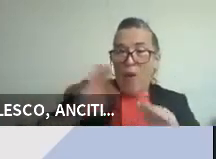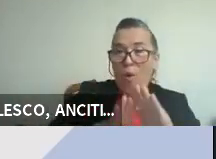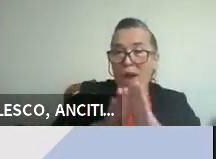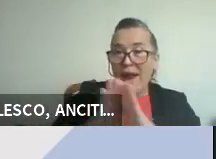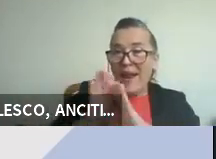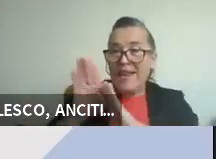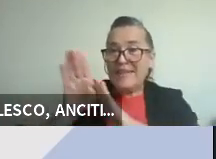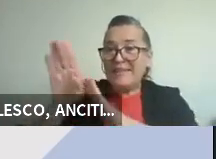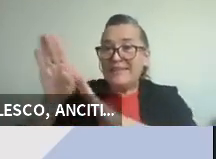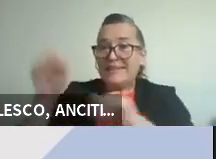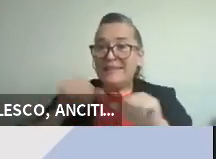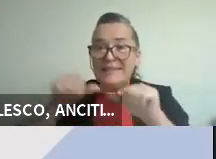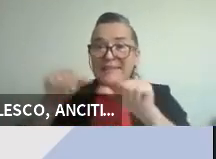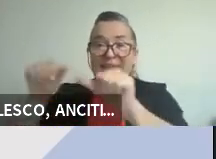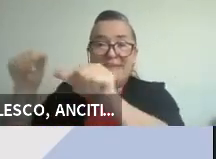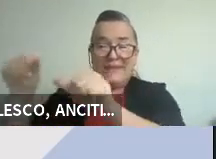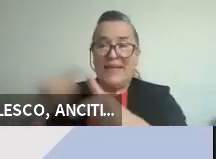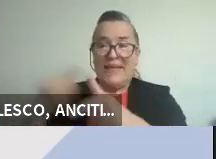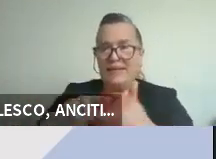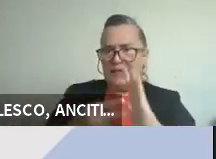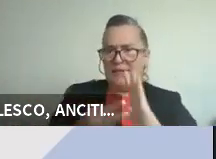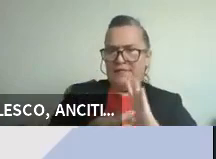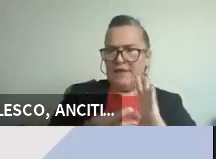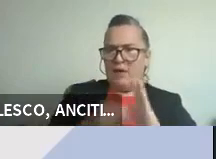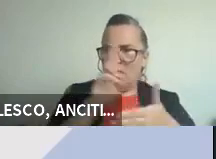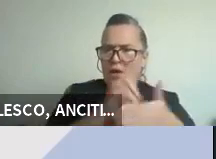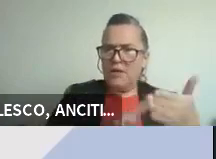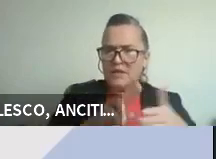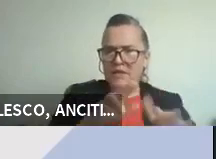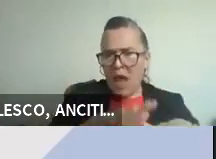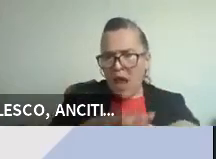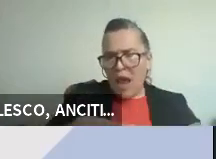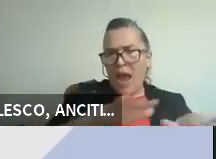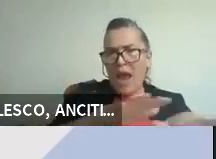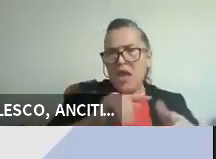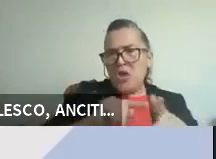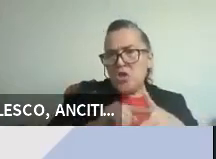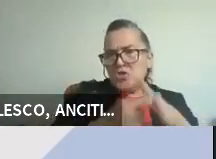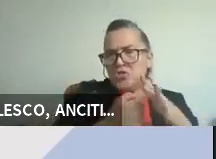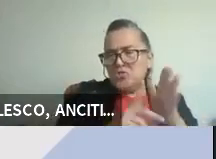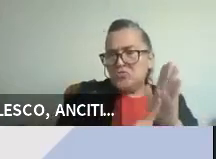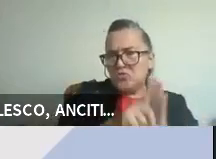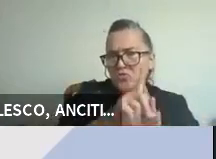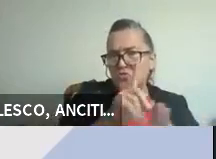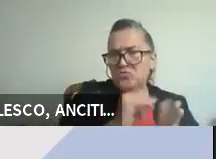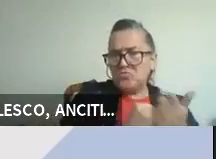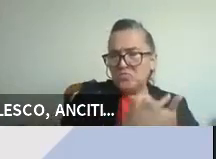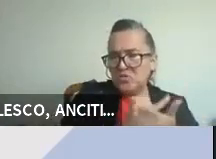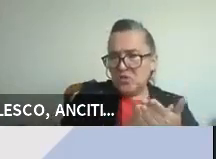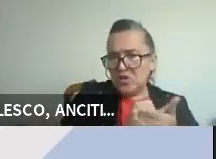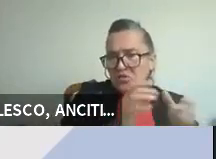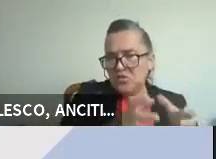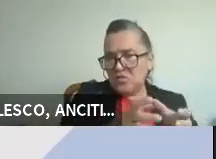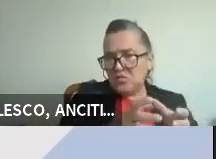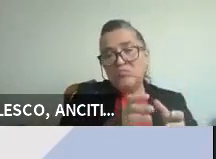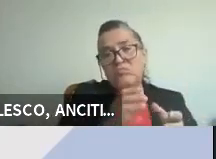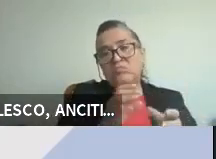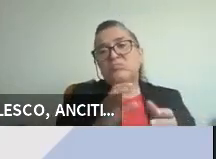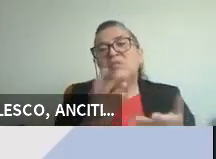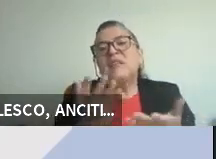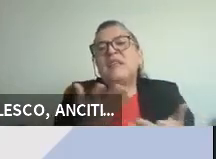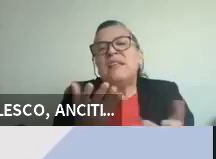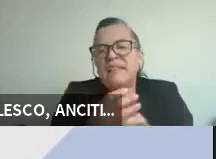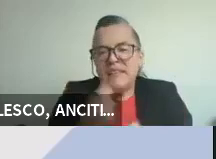es decir si una universidad está en un estadio más inicial de desarrollo de la investigación hay que tomar las medidas necesarias